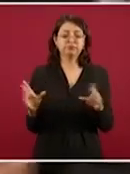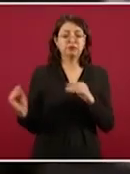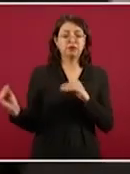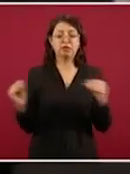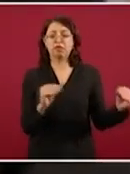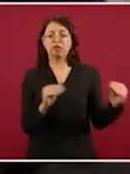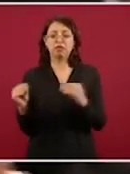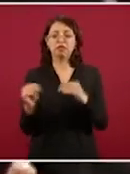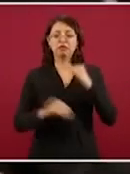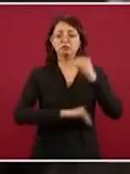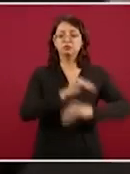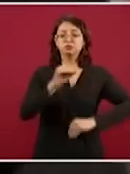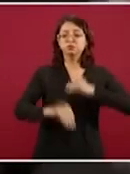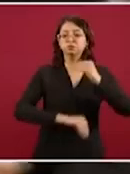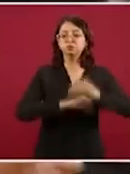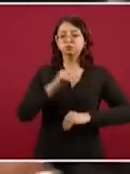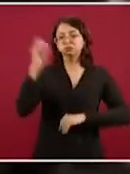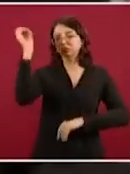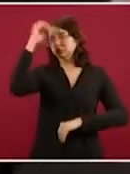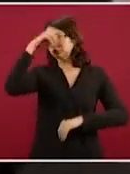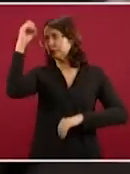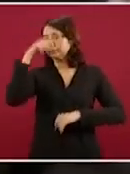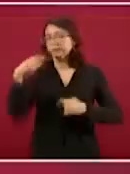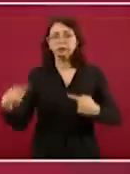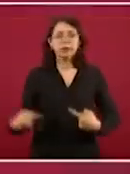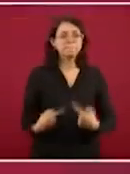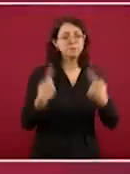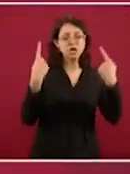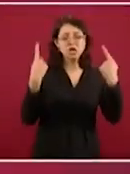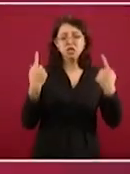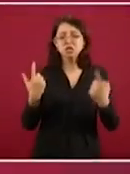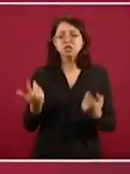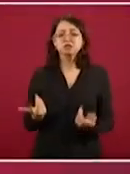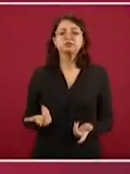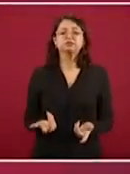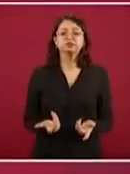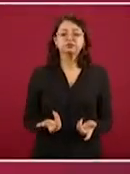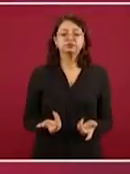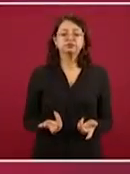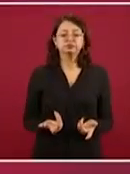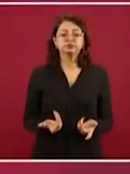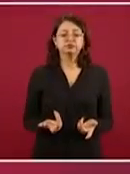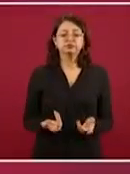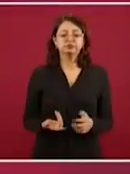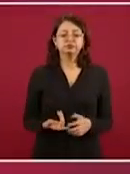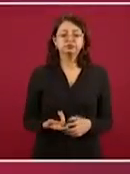polarizan, ¿no?, posturas, y